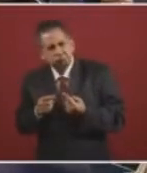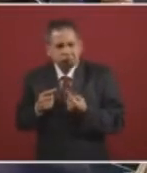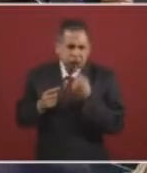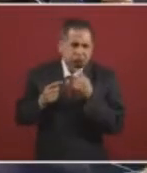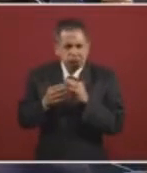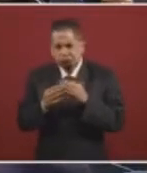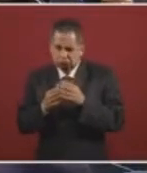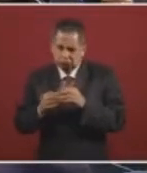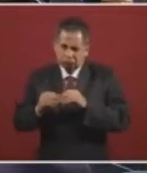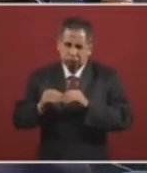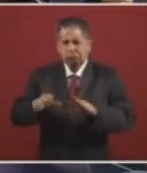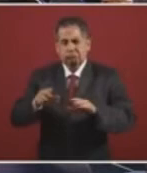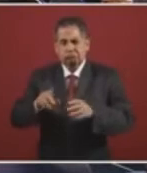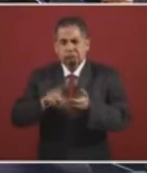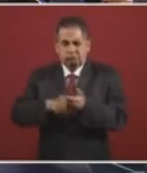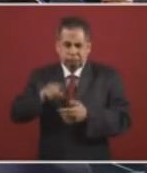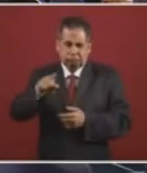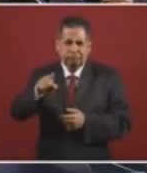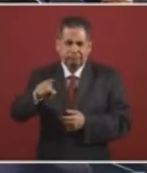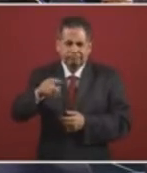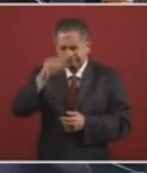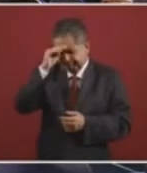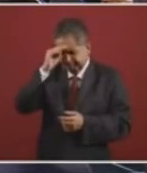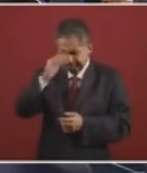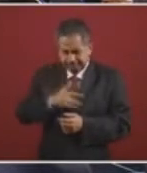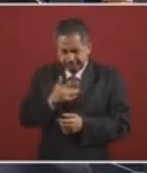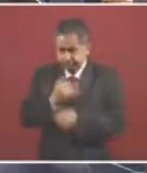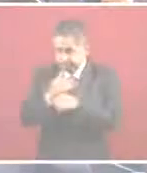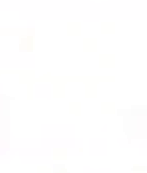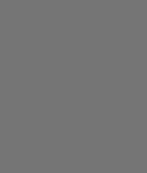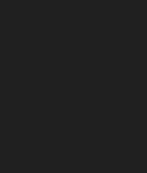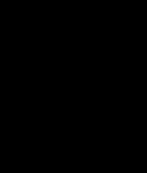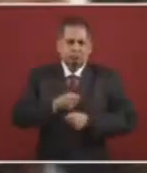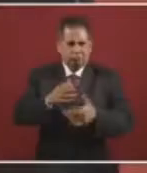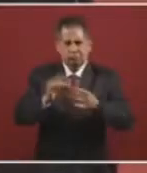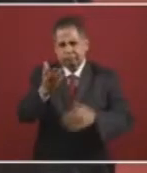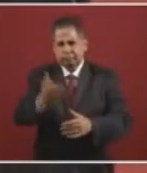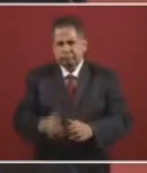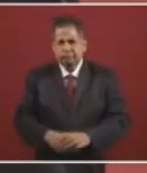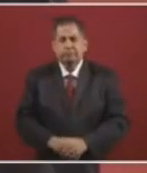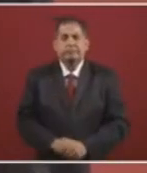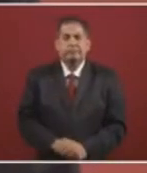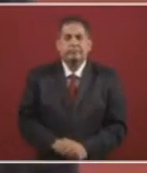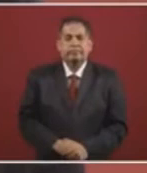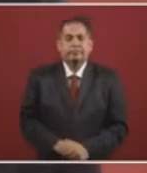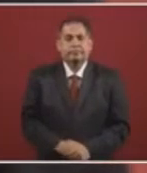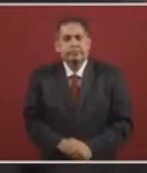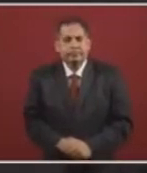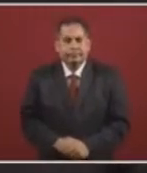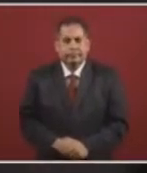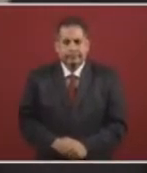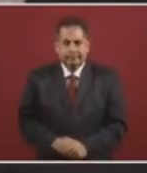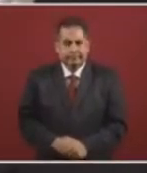algo que usted tiene información al respecto. Bueno, creo que